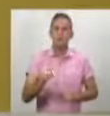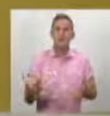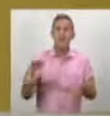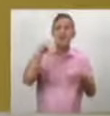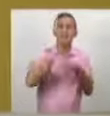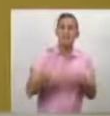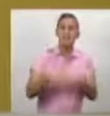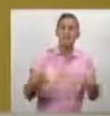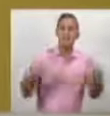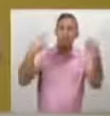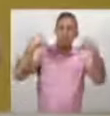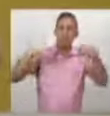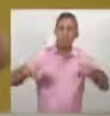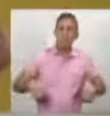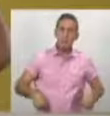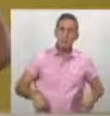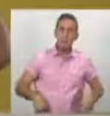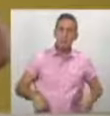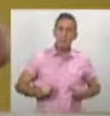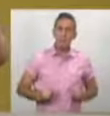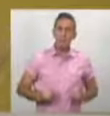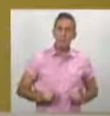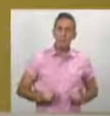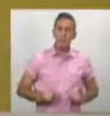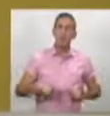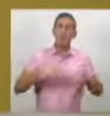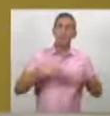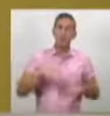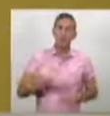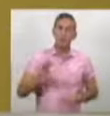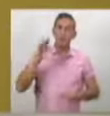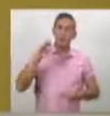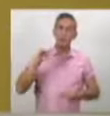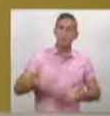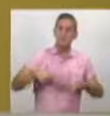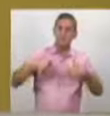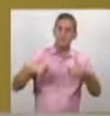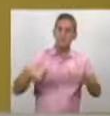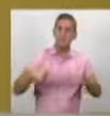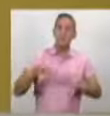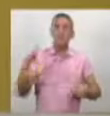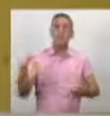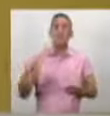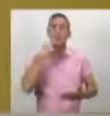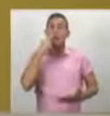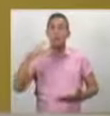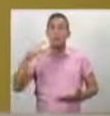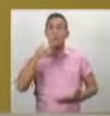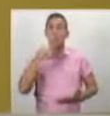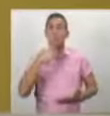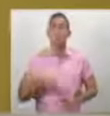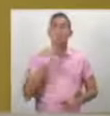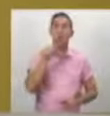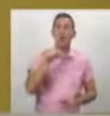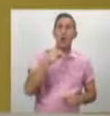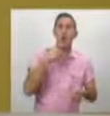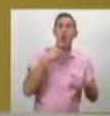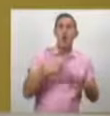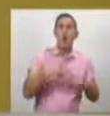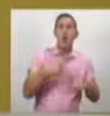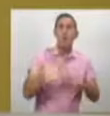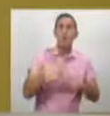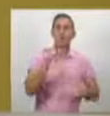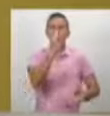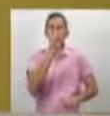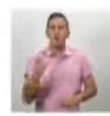organismo. Por tanto, lo correcto siempre es decir que la respiración sucede en la célula y específicamente el